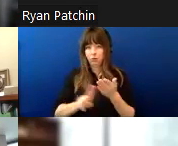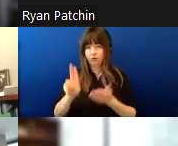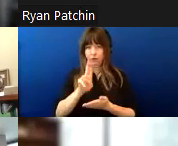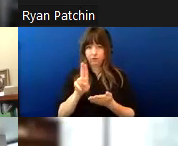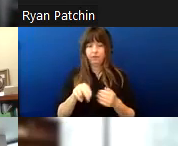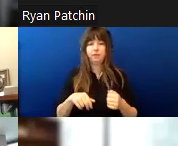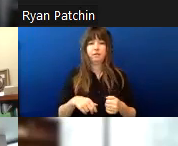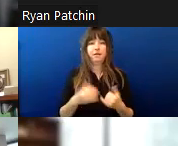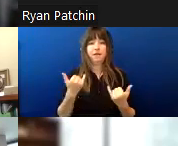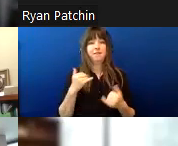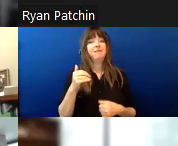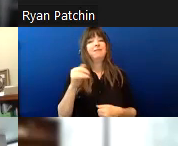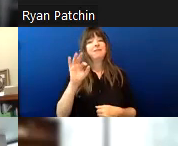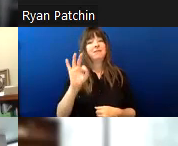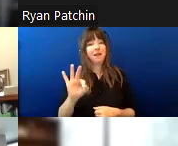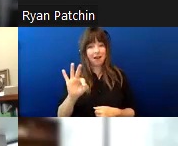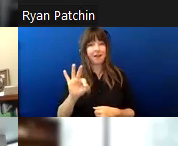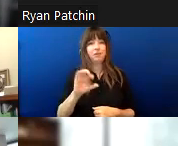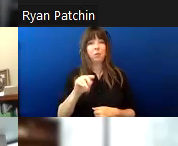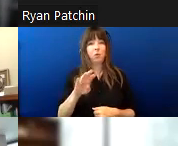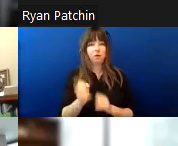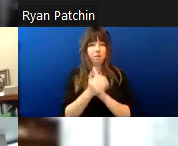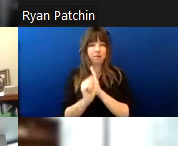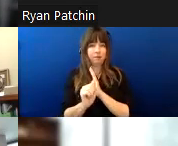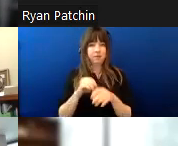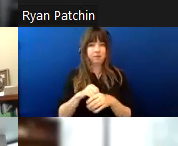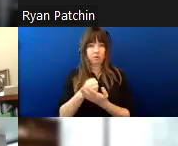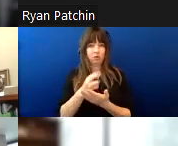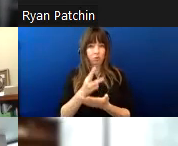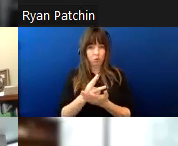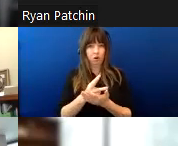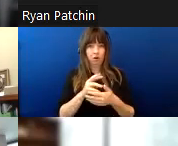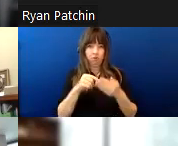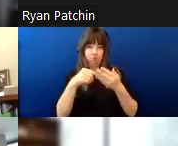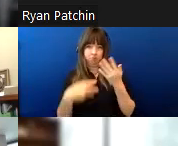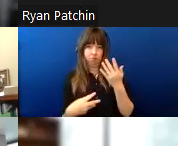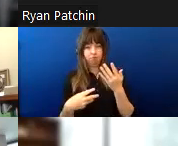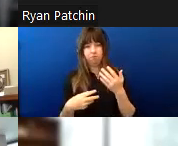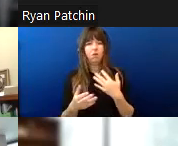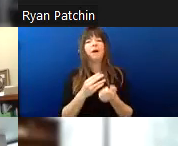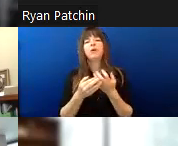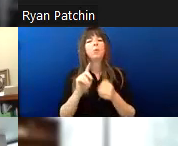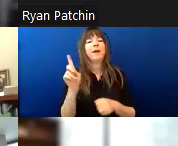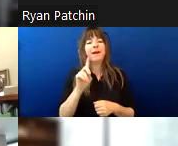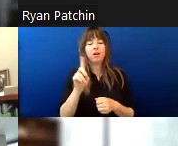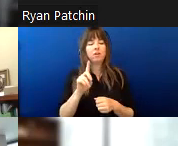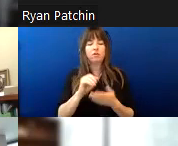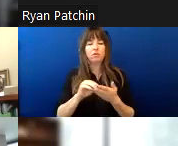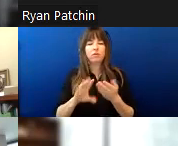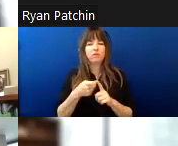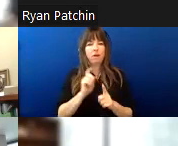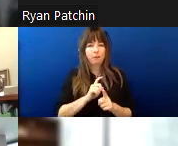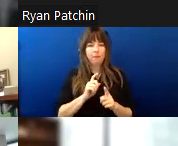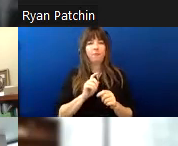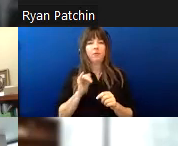universidades, y hay 9 competencias en el mundo social. Sin importar de dónde vienen estos estudiantes, de qué universidad,